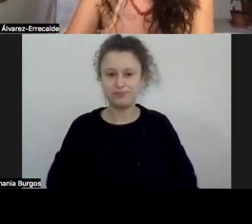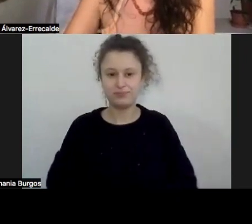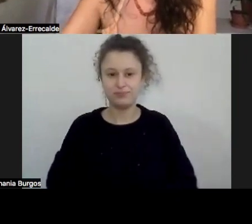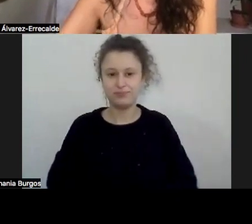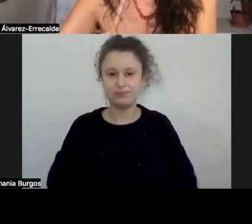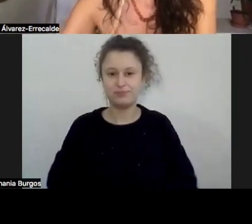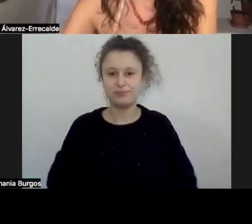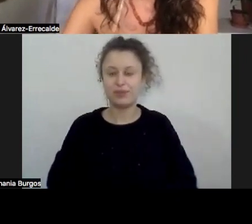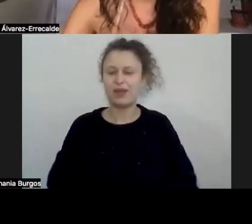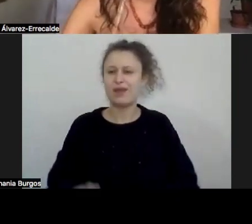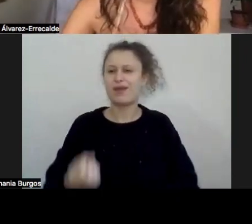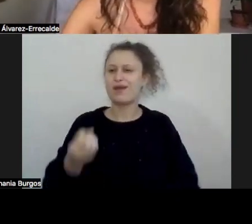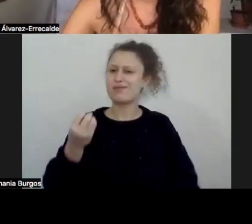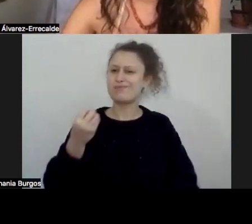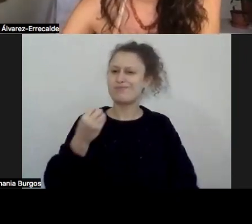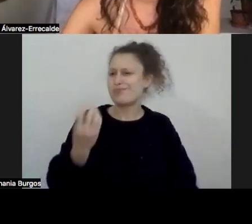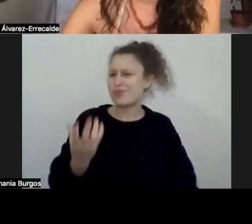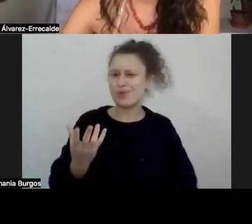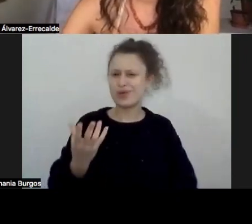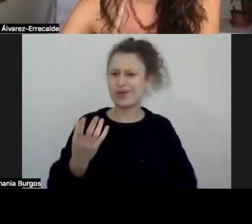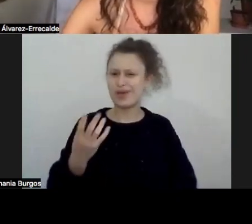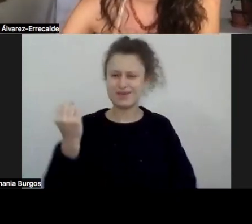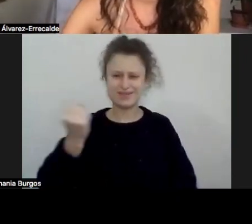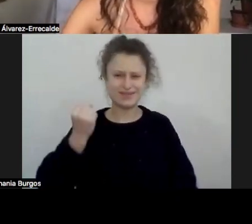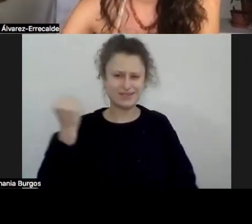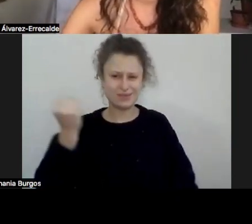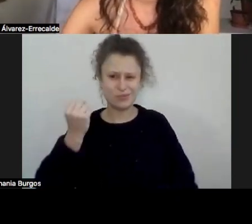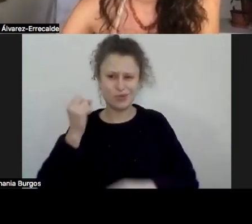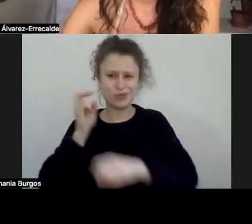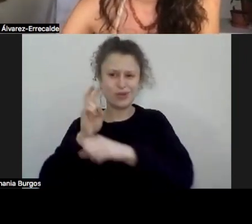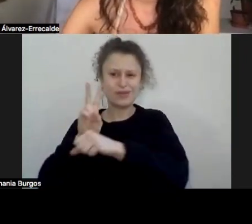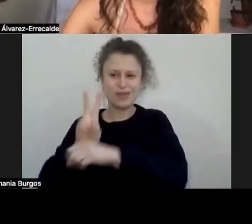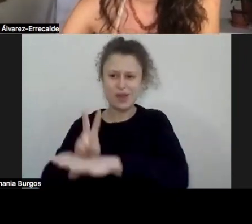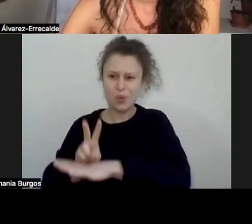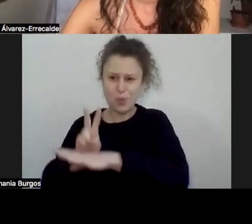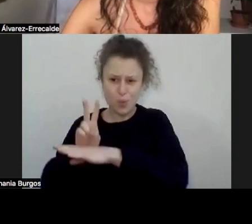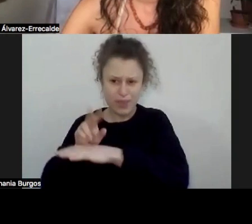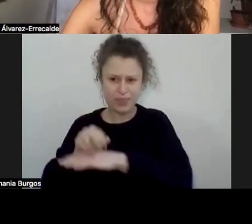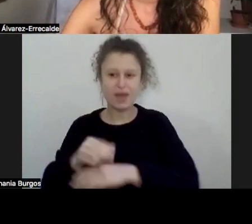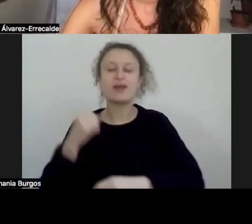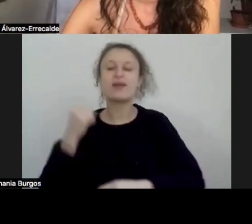¿Y por qué me parece importante contar que cuidar importa, ¿no?